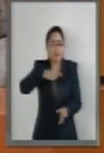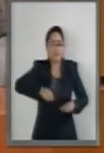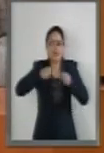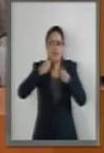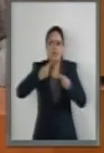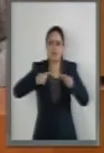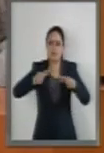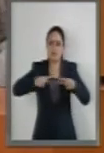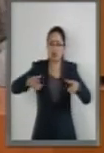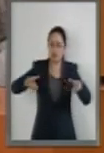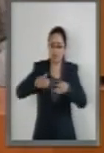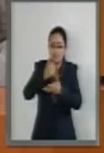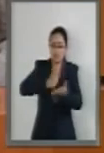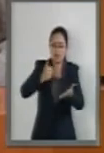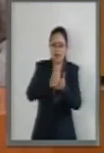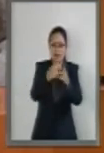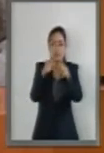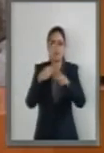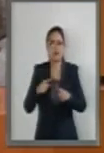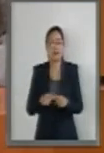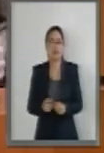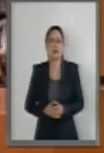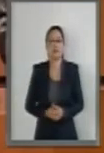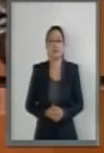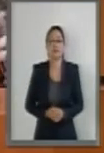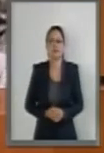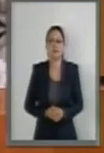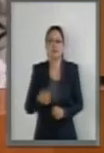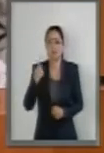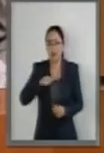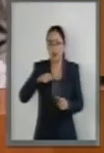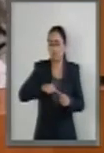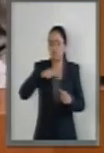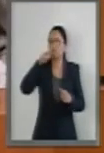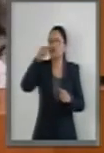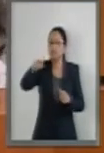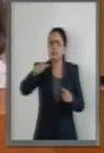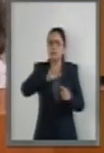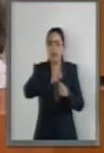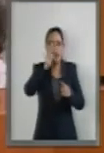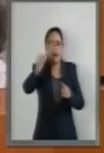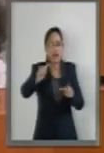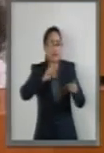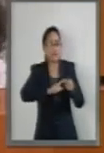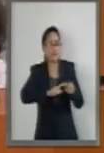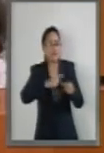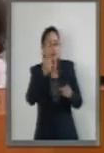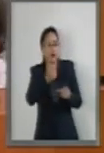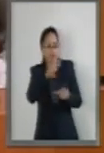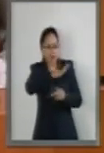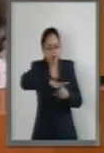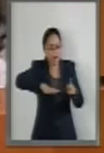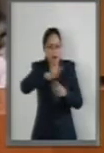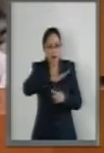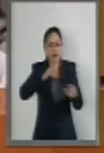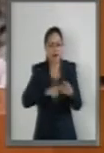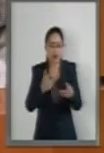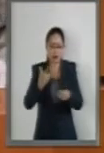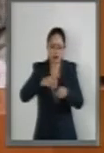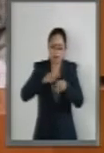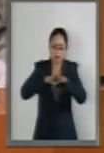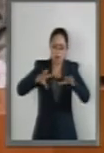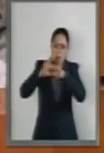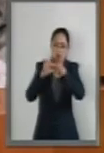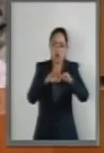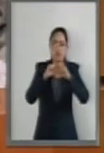los habitantes de las ciudades, en sus tiempos de traslado, en el desarrollo de la economía local, en la inclusión y cohesión